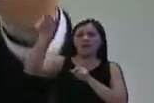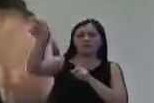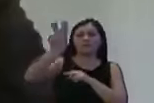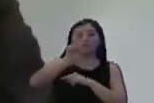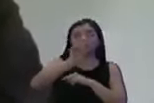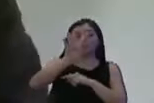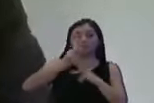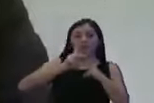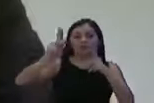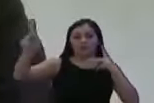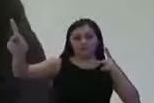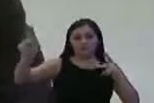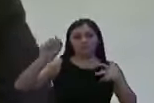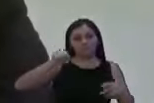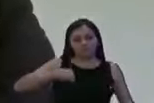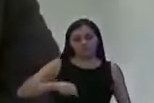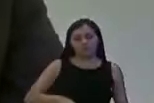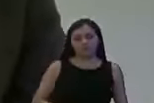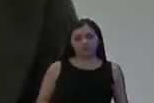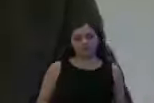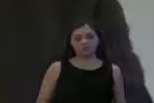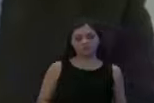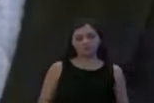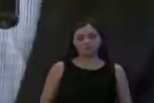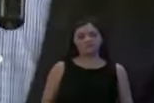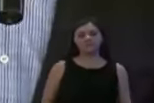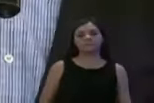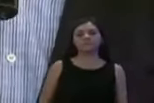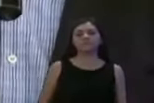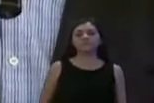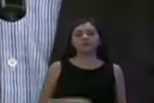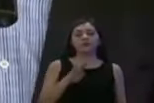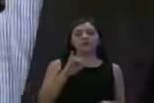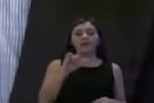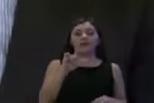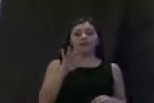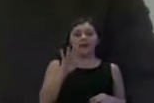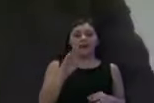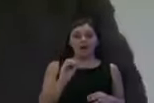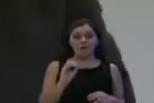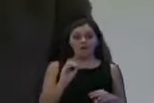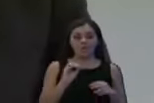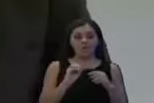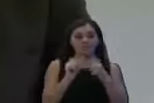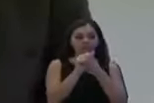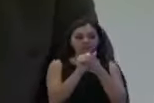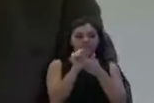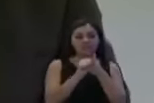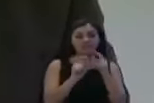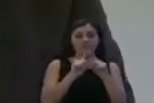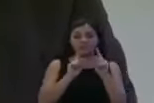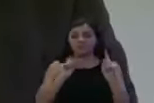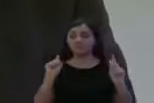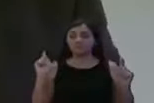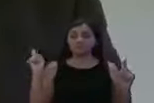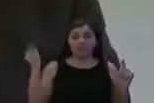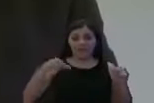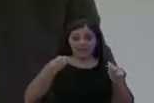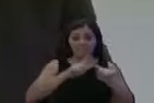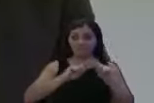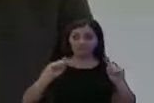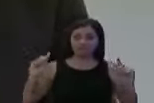km este segmento que por la parte Bilbao los pájaros pero aquí pueden viajar con absoluta